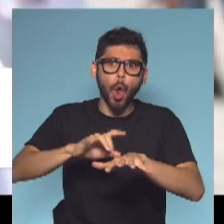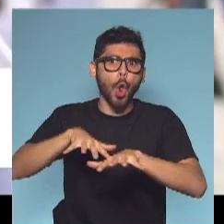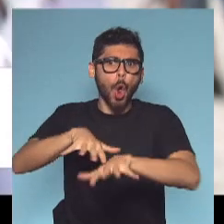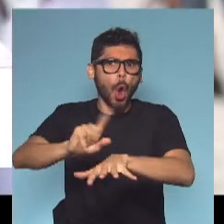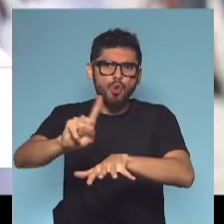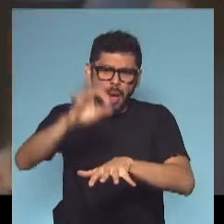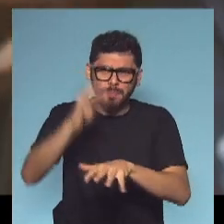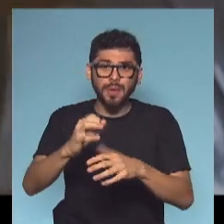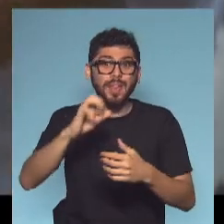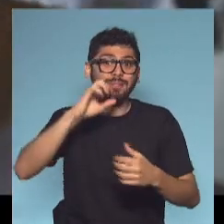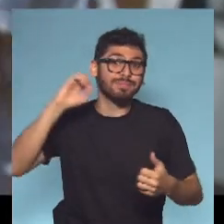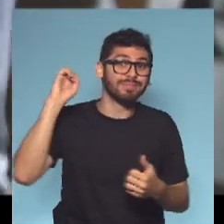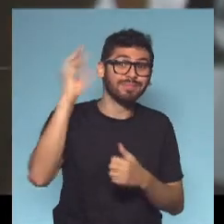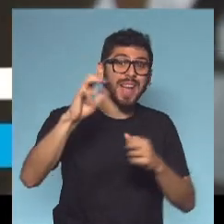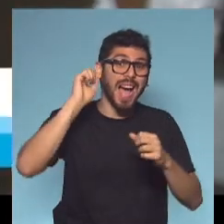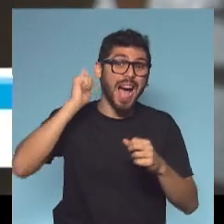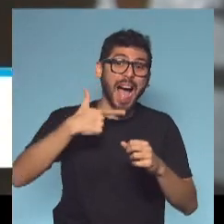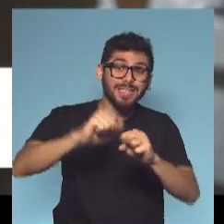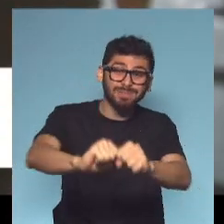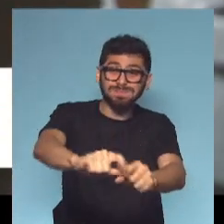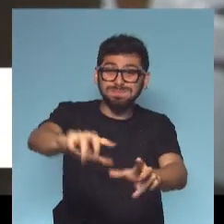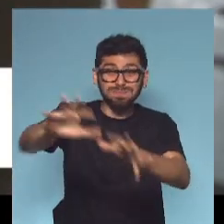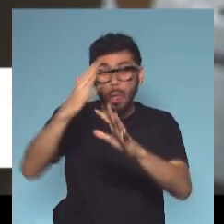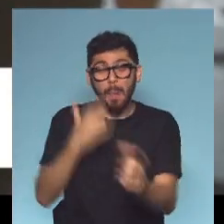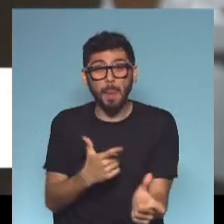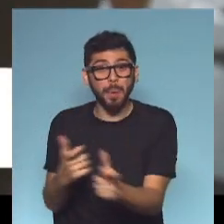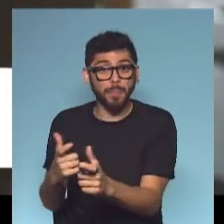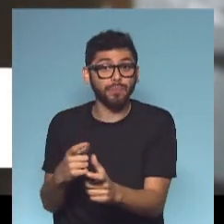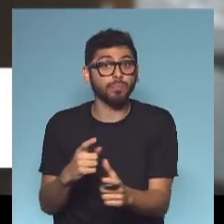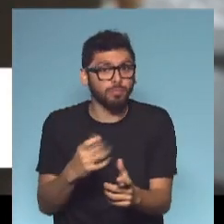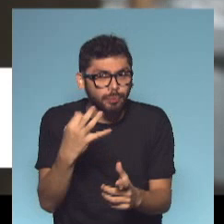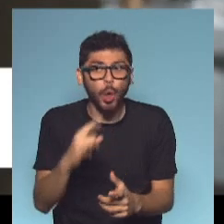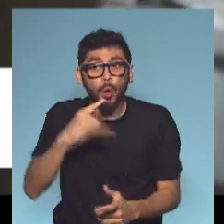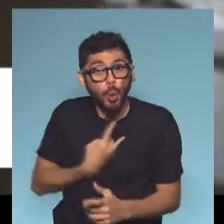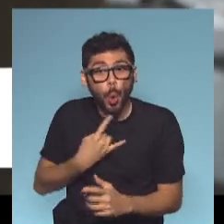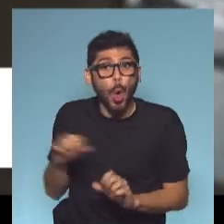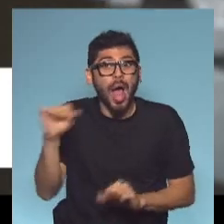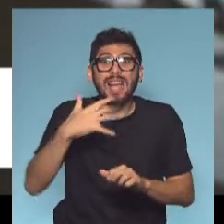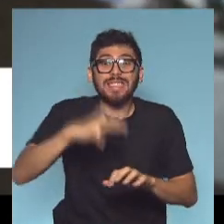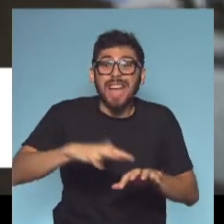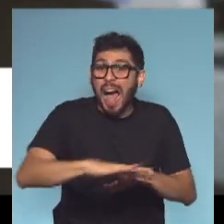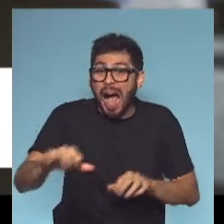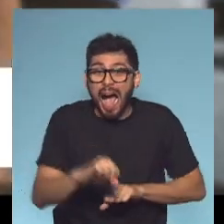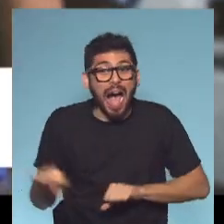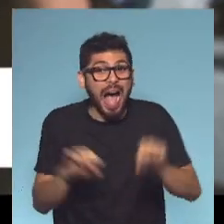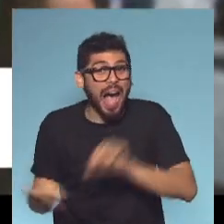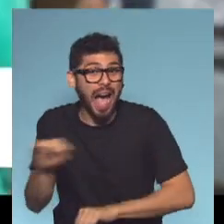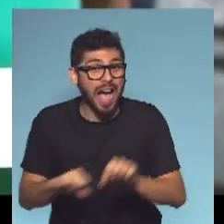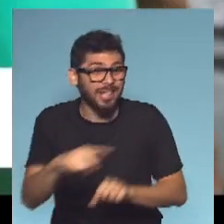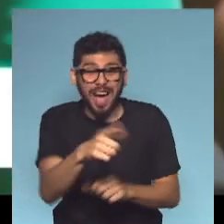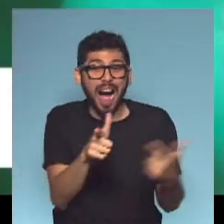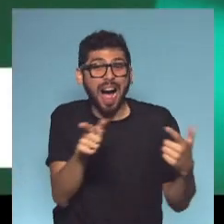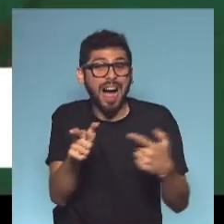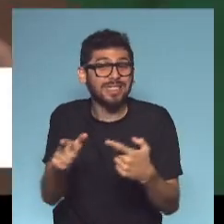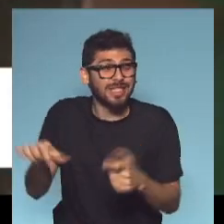y empezaron a disparar. A nosotros nos toca limpiar la sangre que han dejado los asesinos en nuestro barrio. Nos toca limpiar a nosotros la sangre.